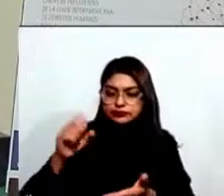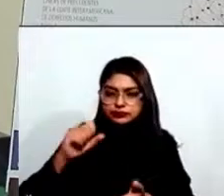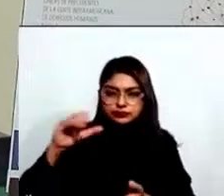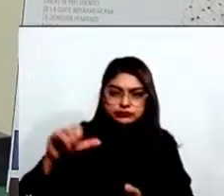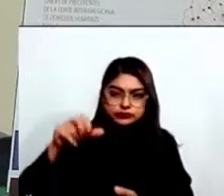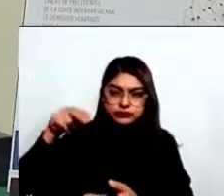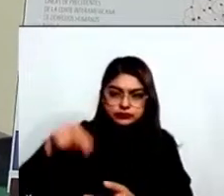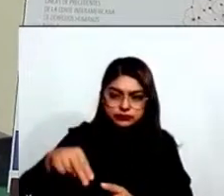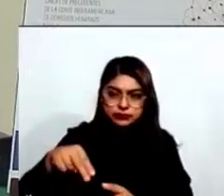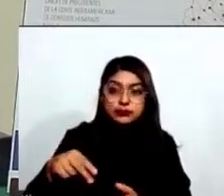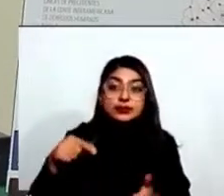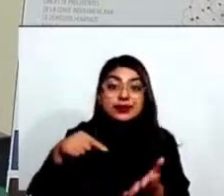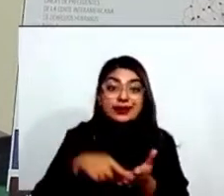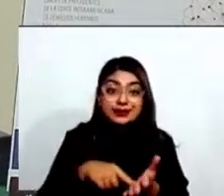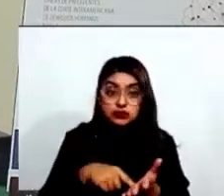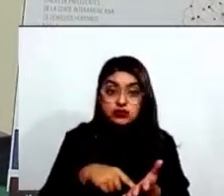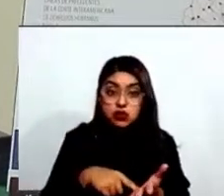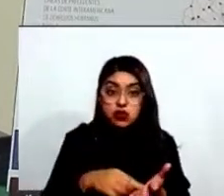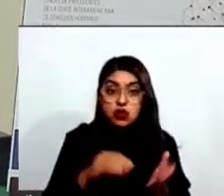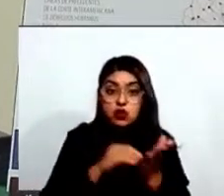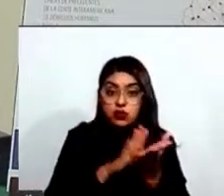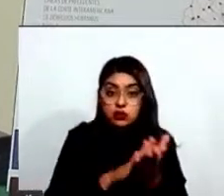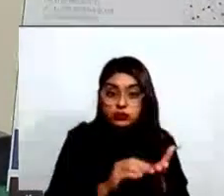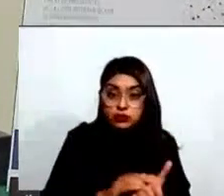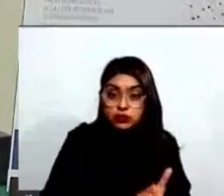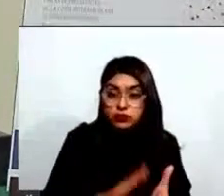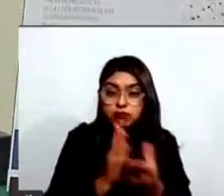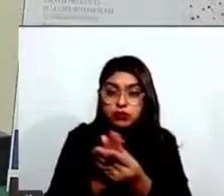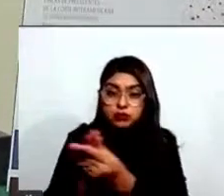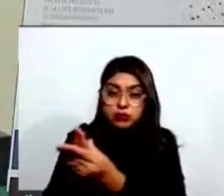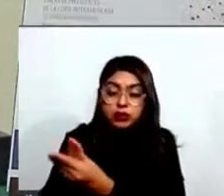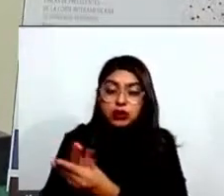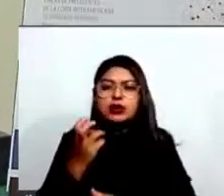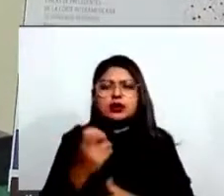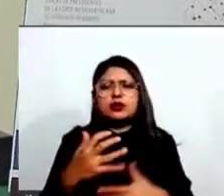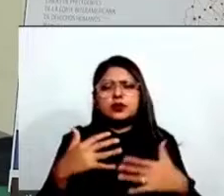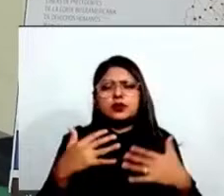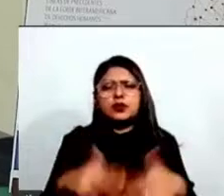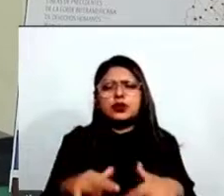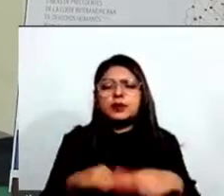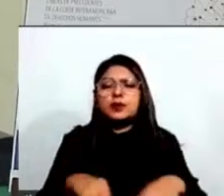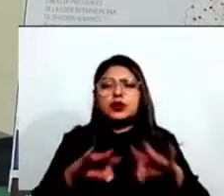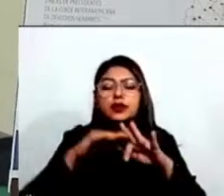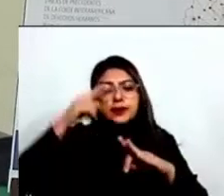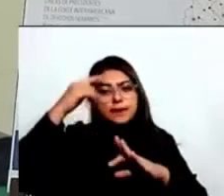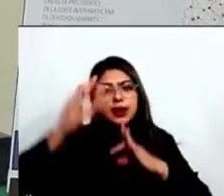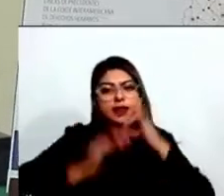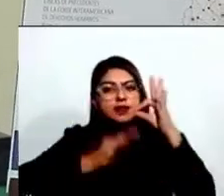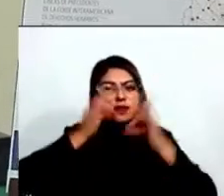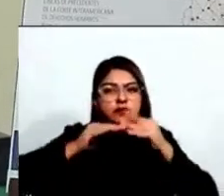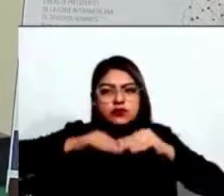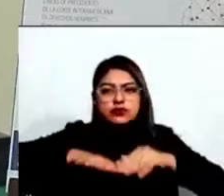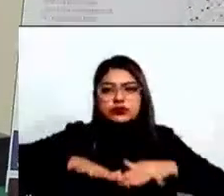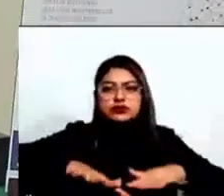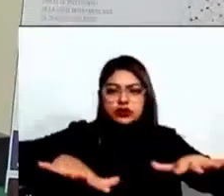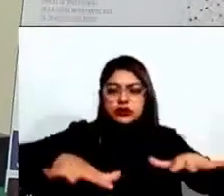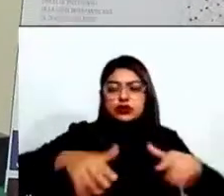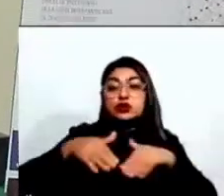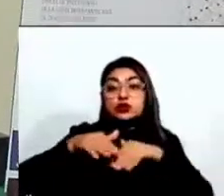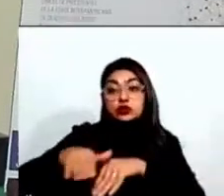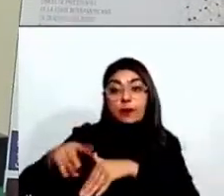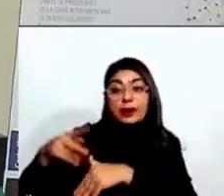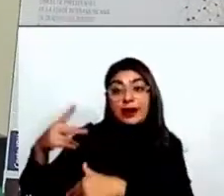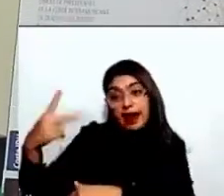convertido en una herramienta muy importante de difusión de criterios de este alto tribunal, y por esa razón, de la mano de la